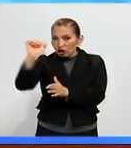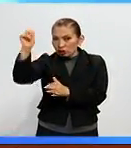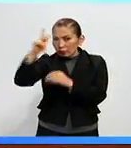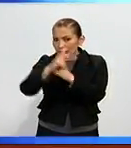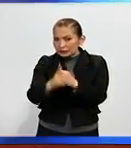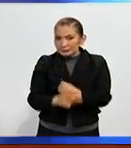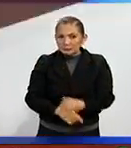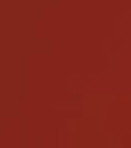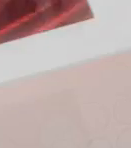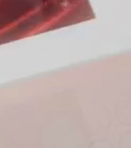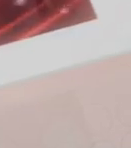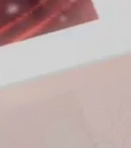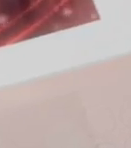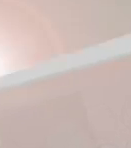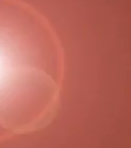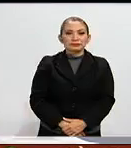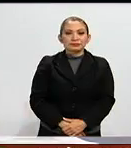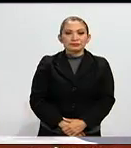extranjero.